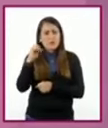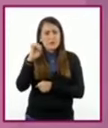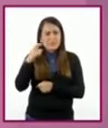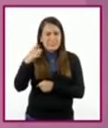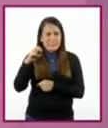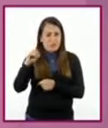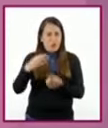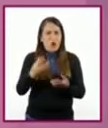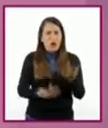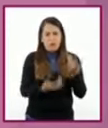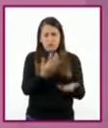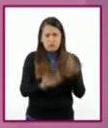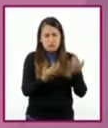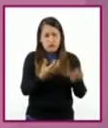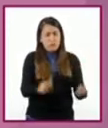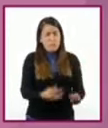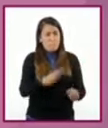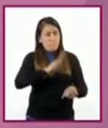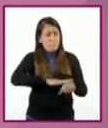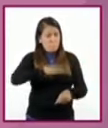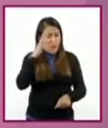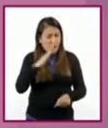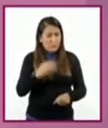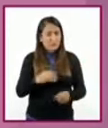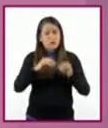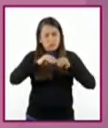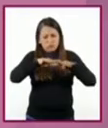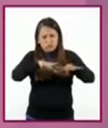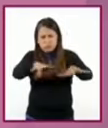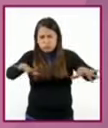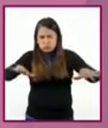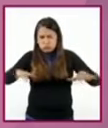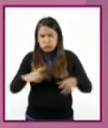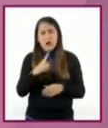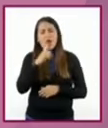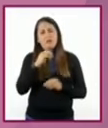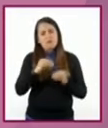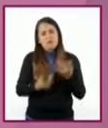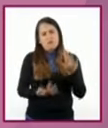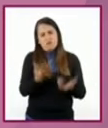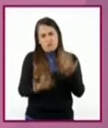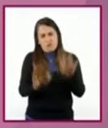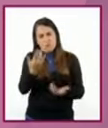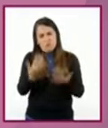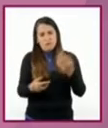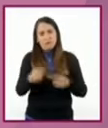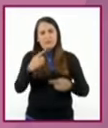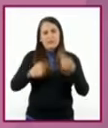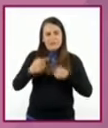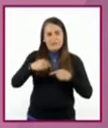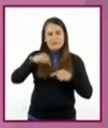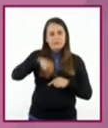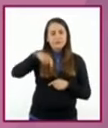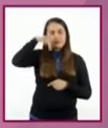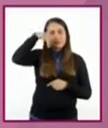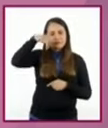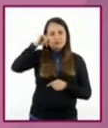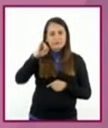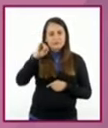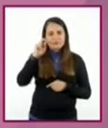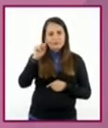y, en consecuencia, la propagación del fuego. Regresemos al nitrógeno. Este es un elemento